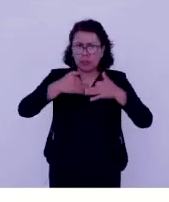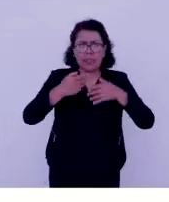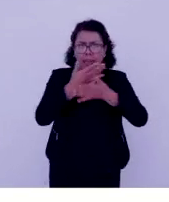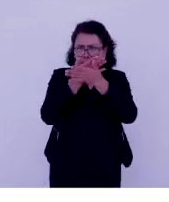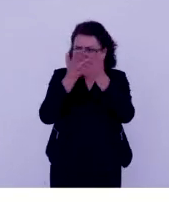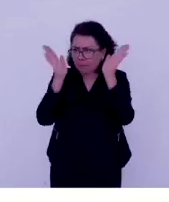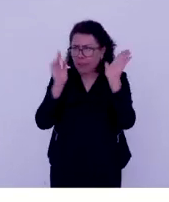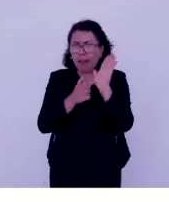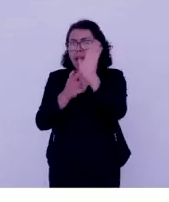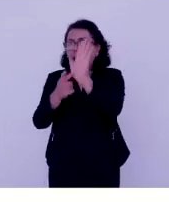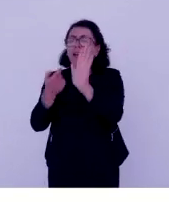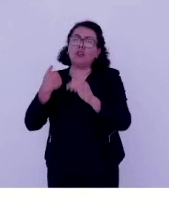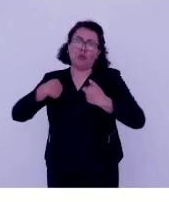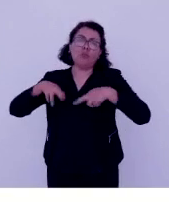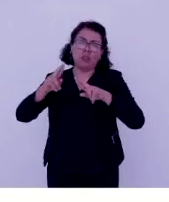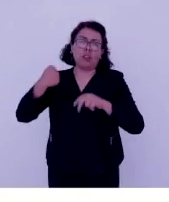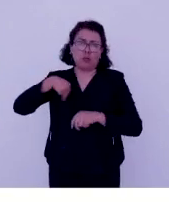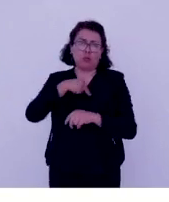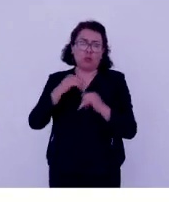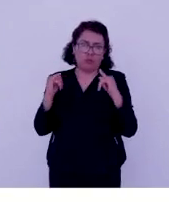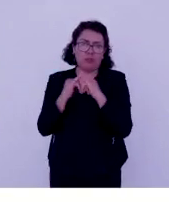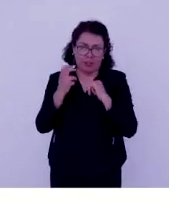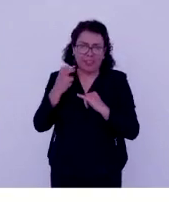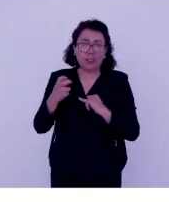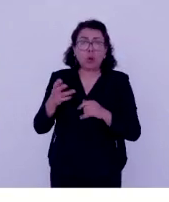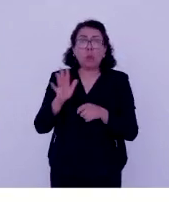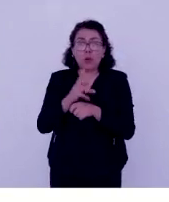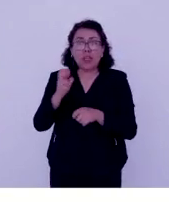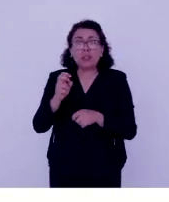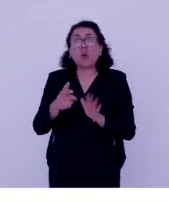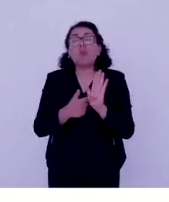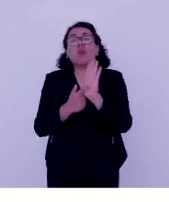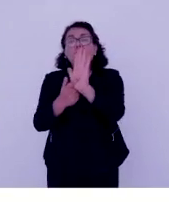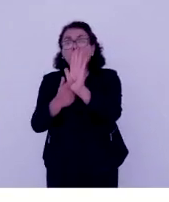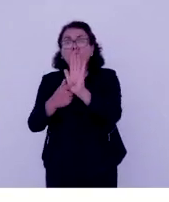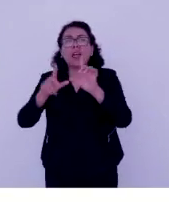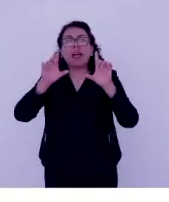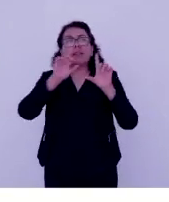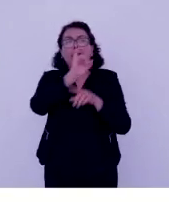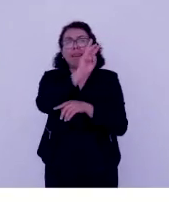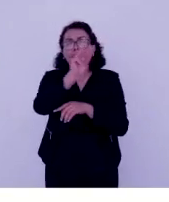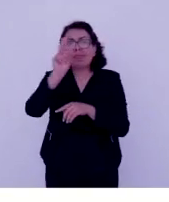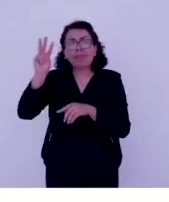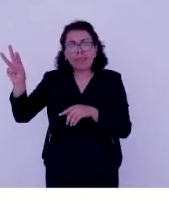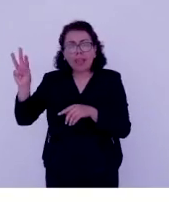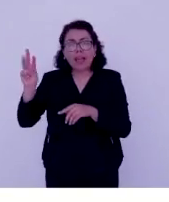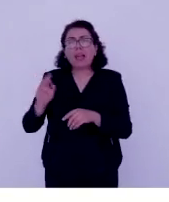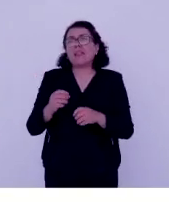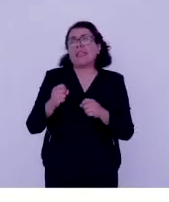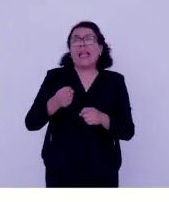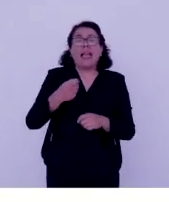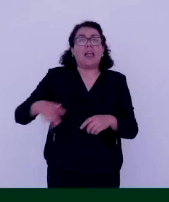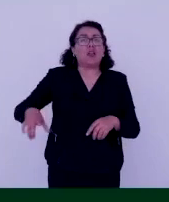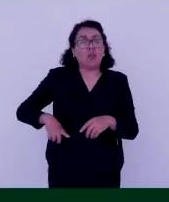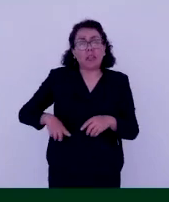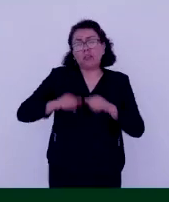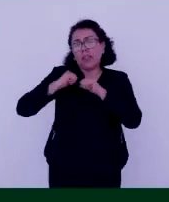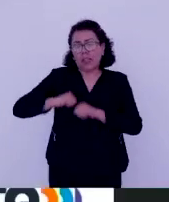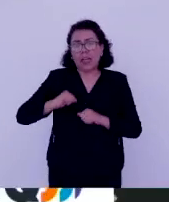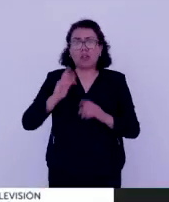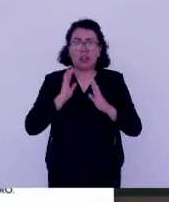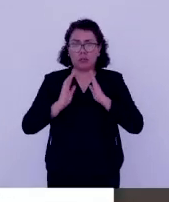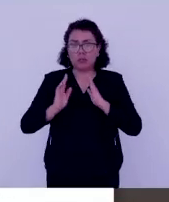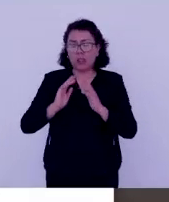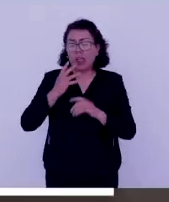institución el 13 de septiembre de 2022 presentamos la renovada imagen del portal de Internet del poder judicial con un nuevo dominio